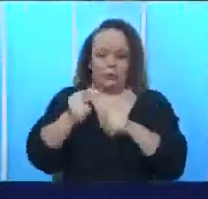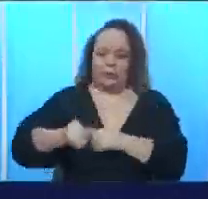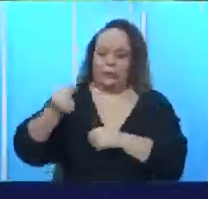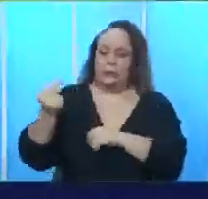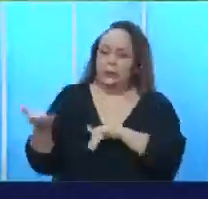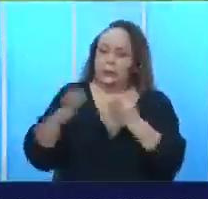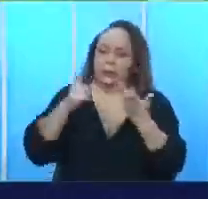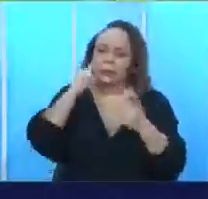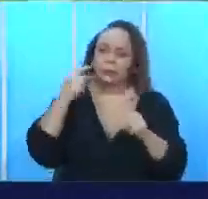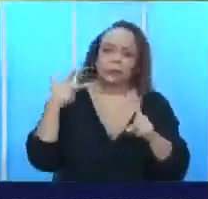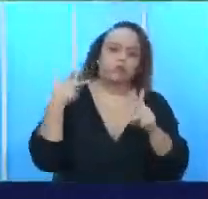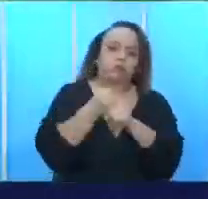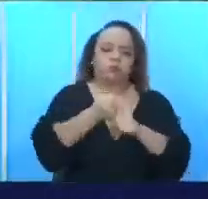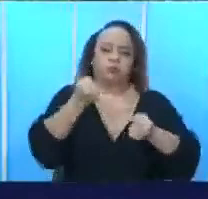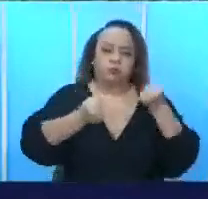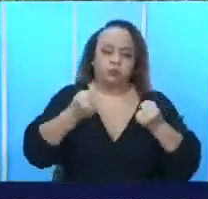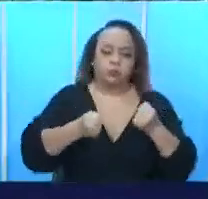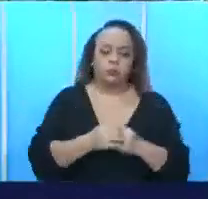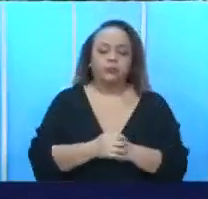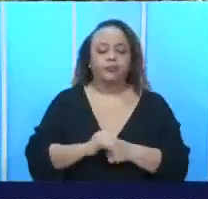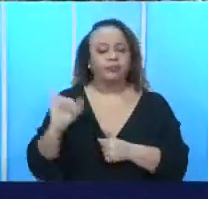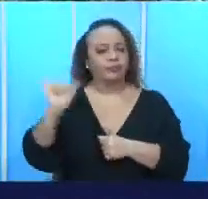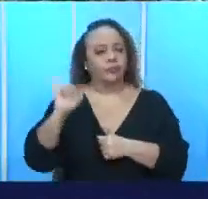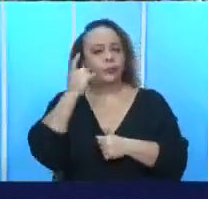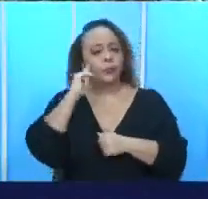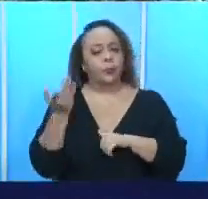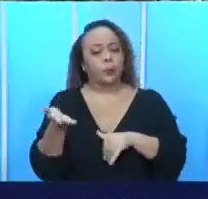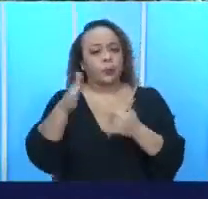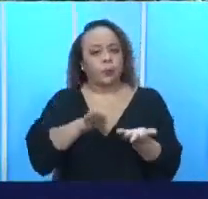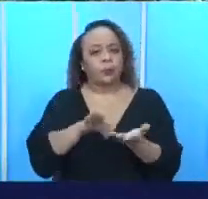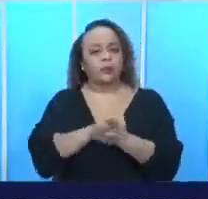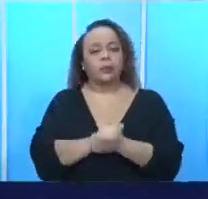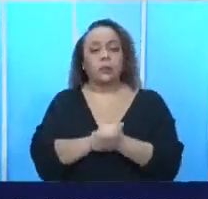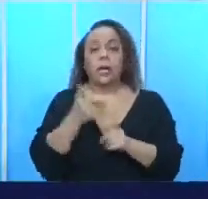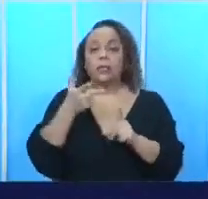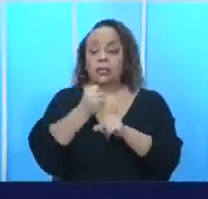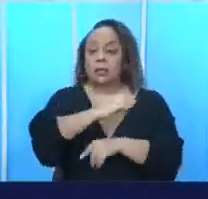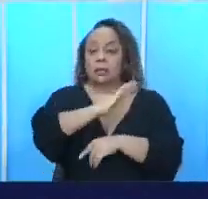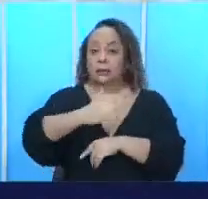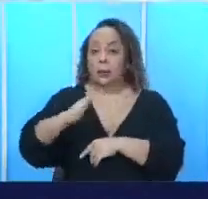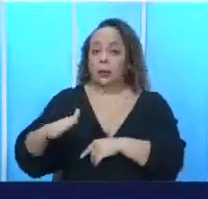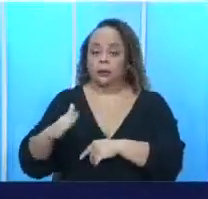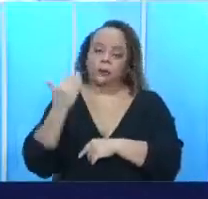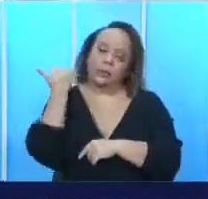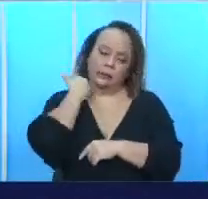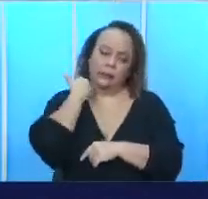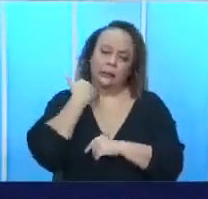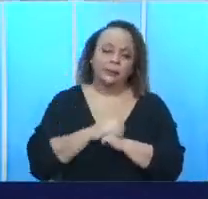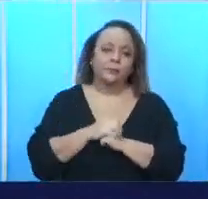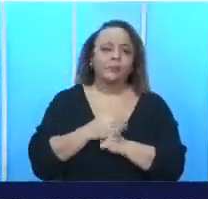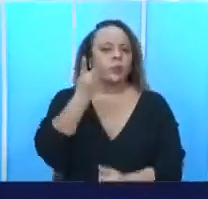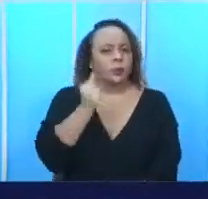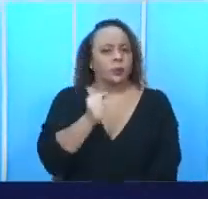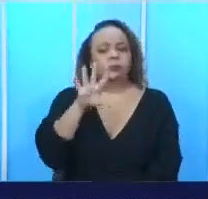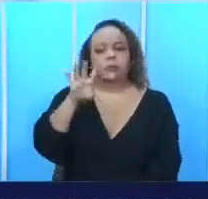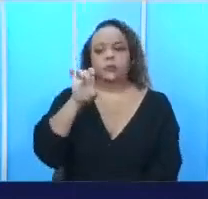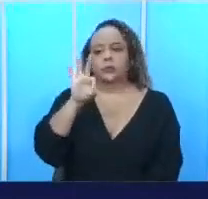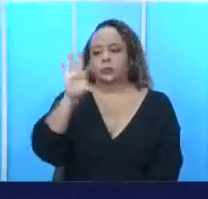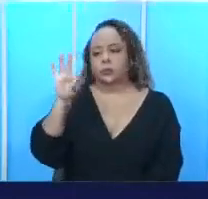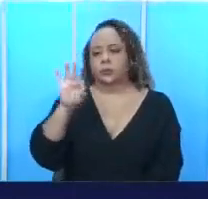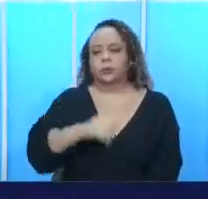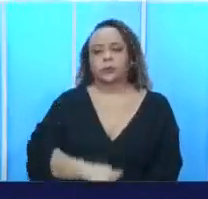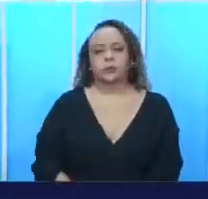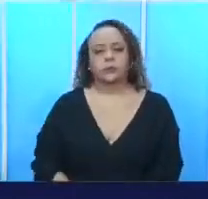por accidentes de tránsito, así como por fallecimientos en accidentes acuáticos, con